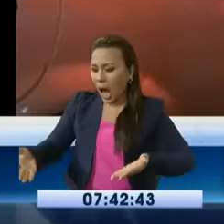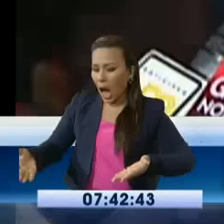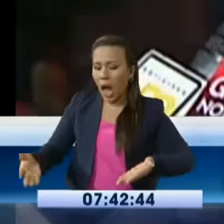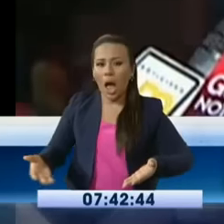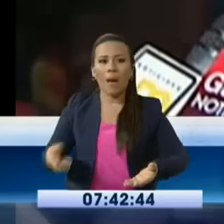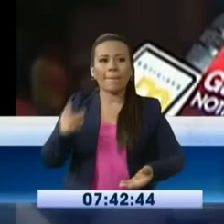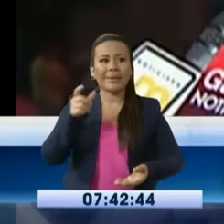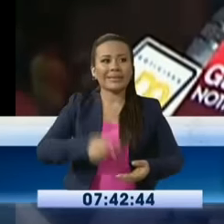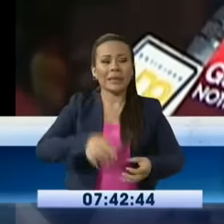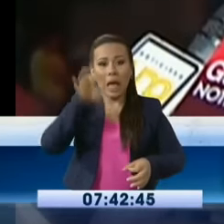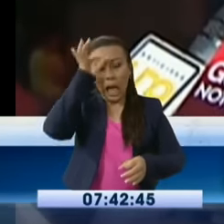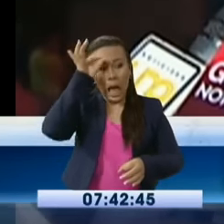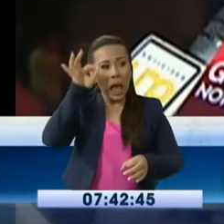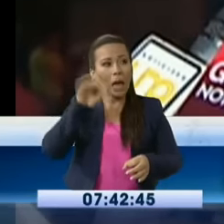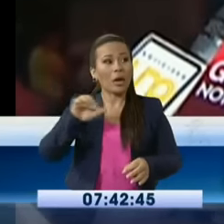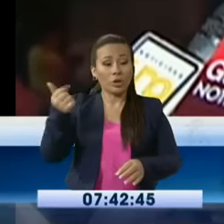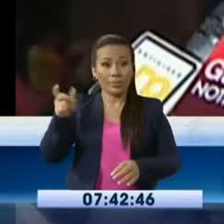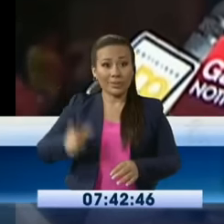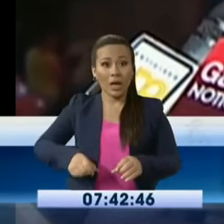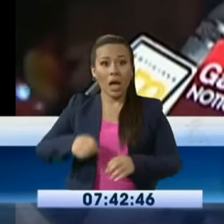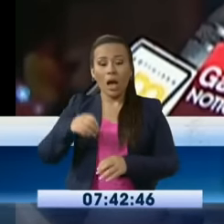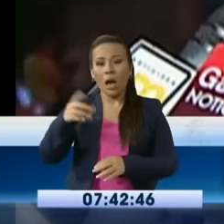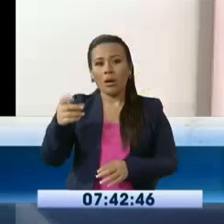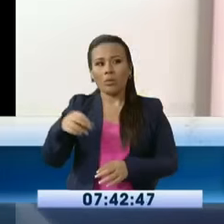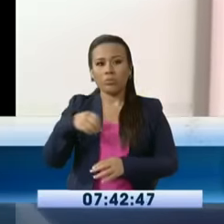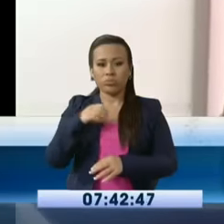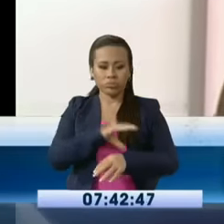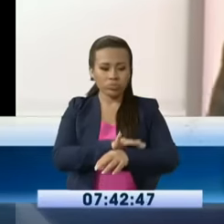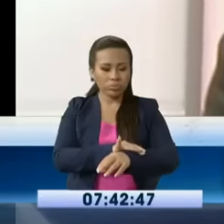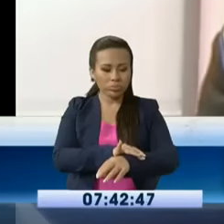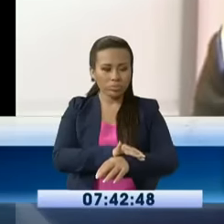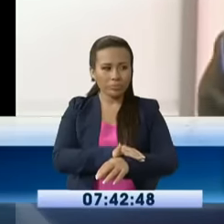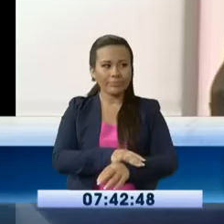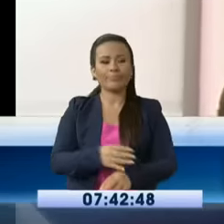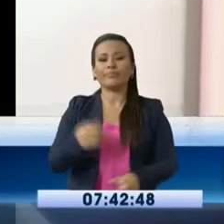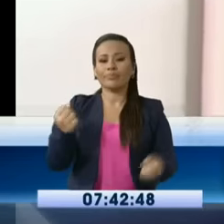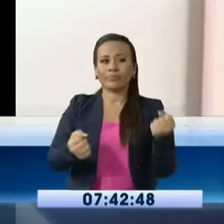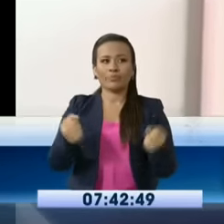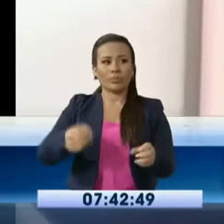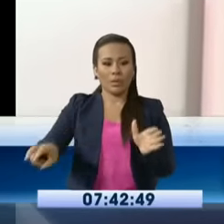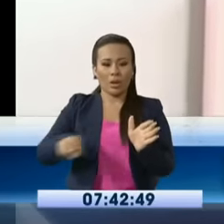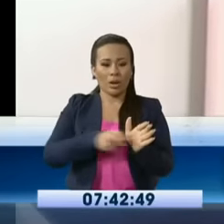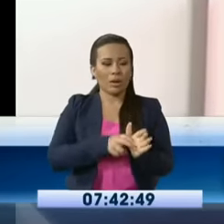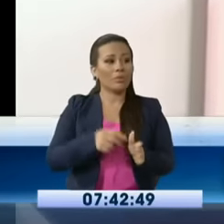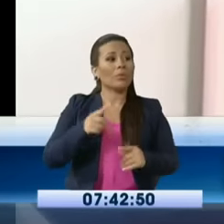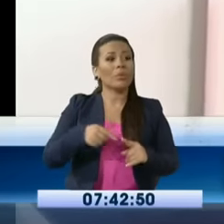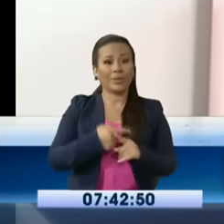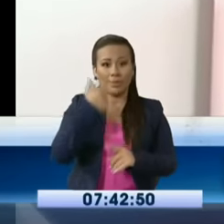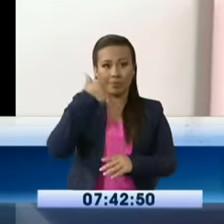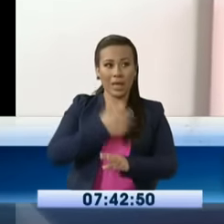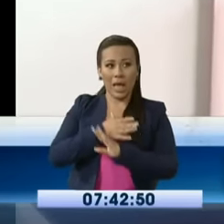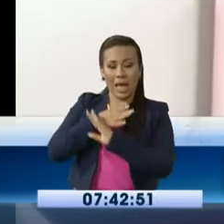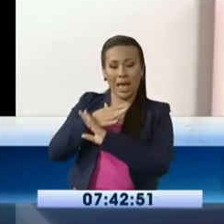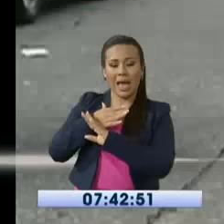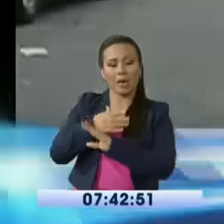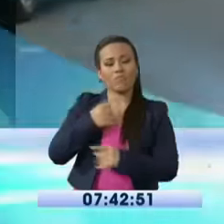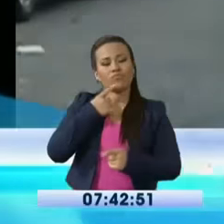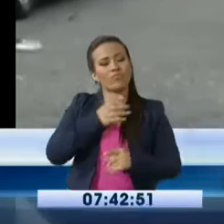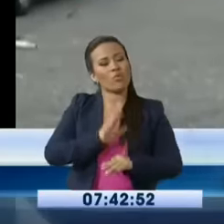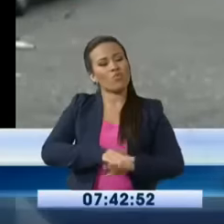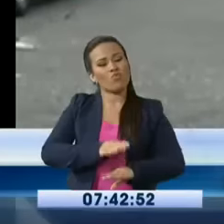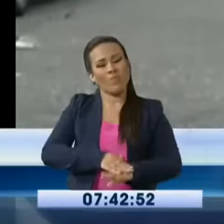herido, por eso vino la ambulancia, estaba todavía con latidos y todo. Lamentablemente, pues el haber opuesto resistencia a esta persona degeneró